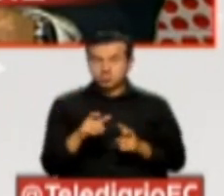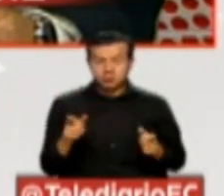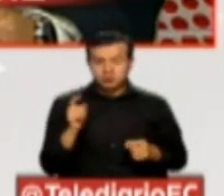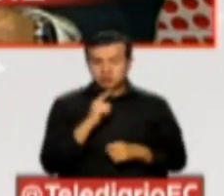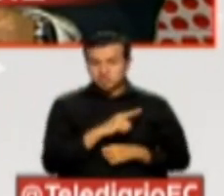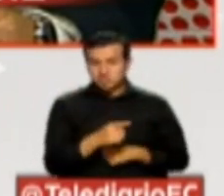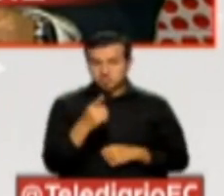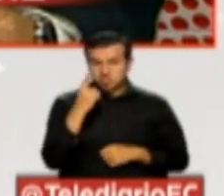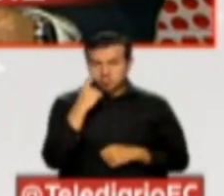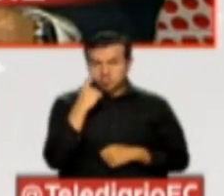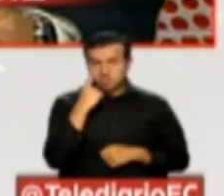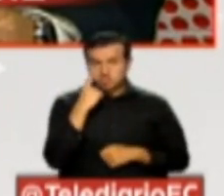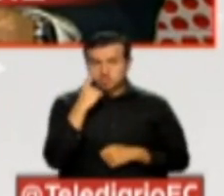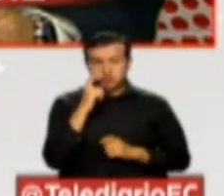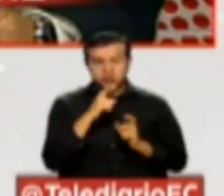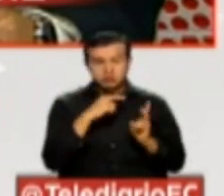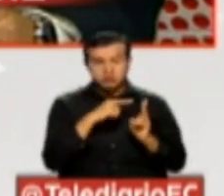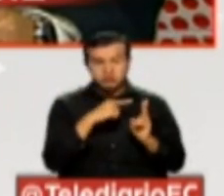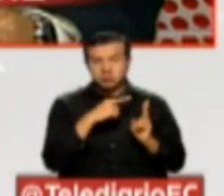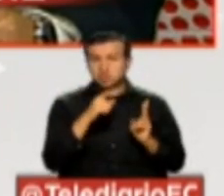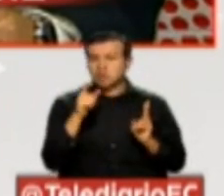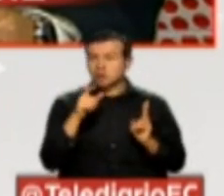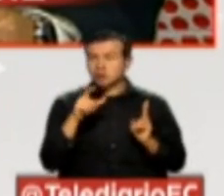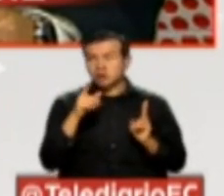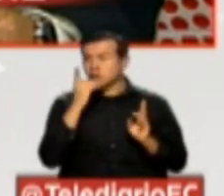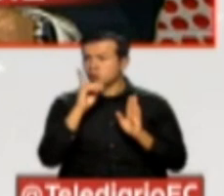agredidos, los imputados en este delito?